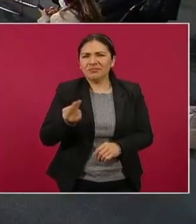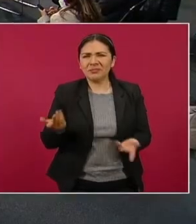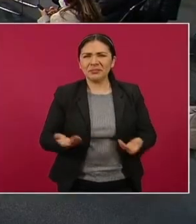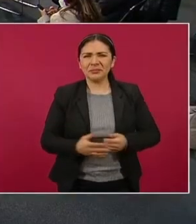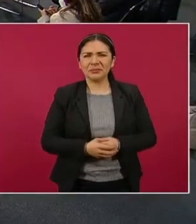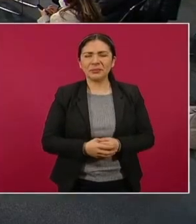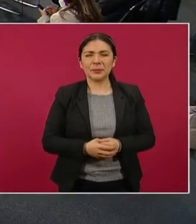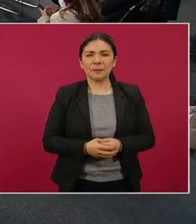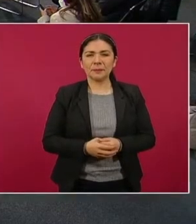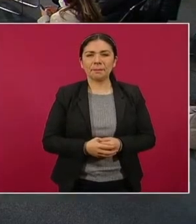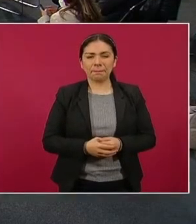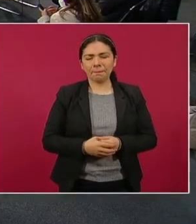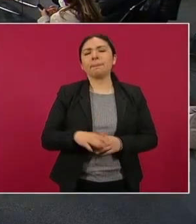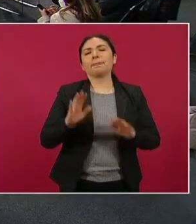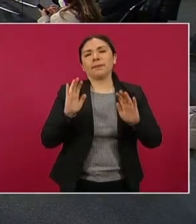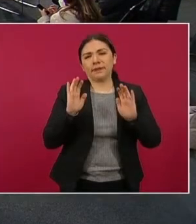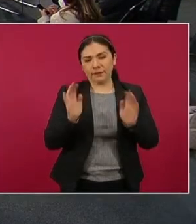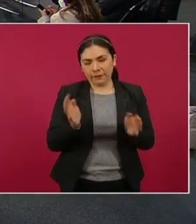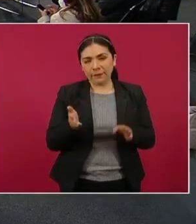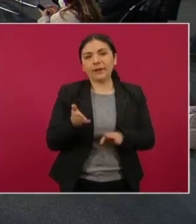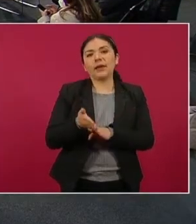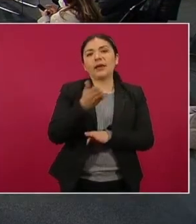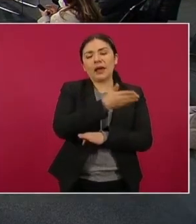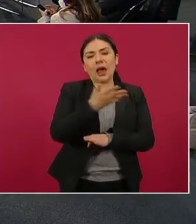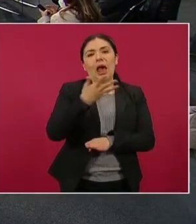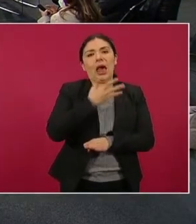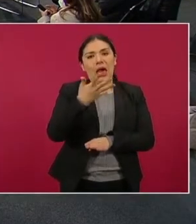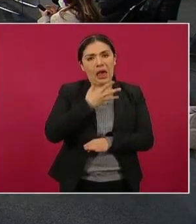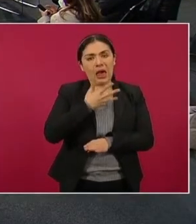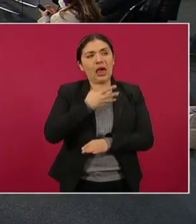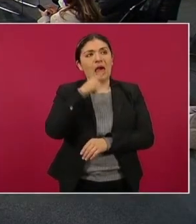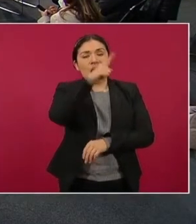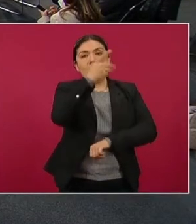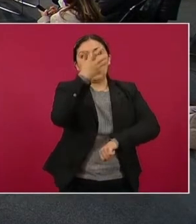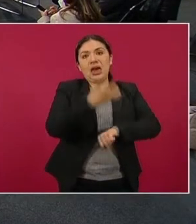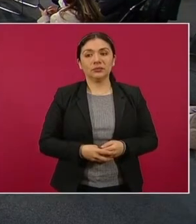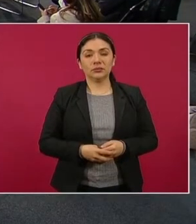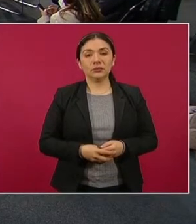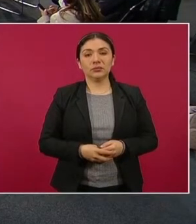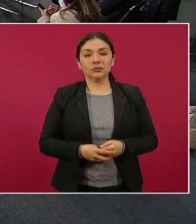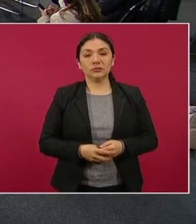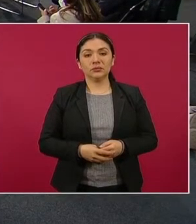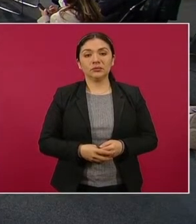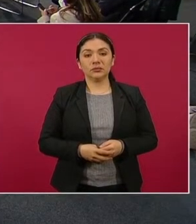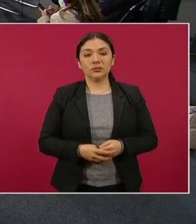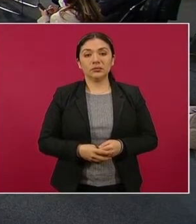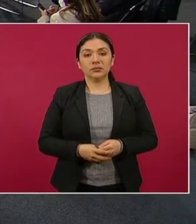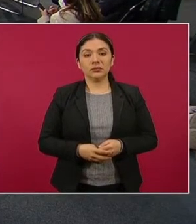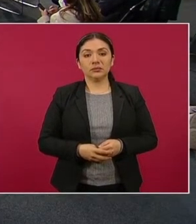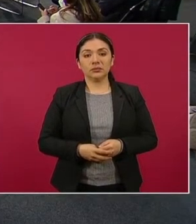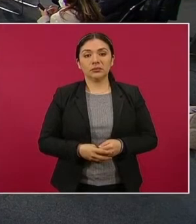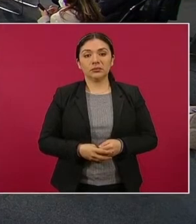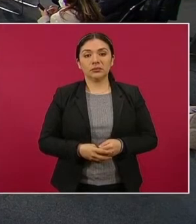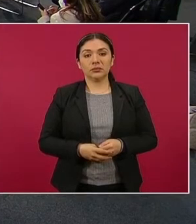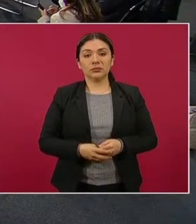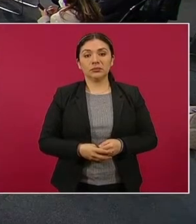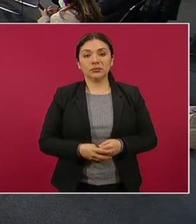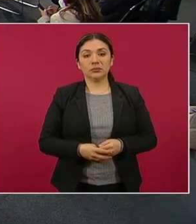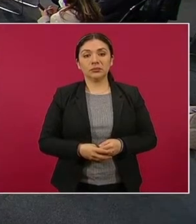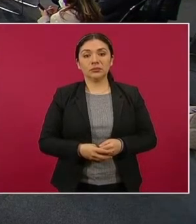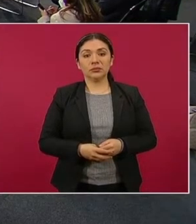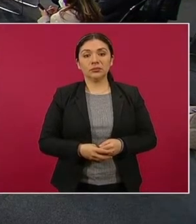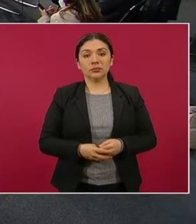claro que yo hago reclamo de eeuu porque ellos